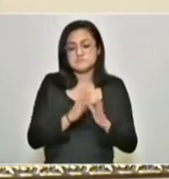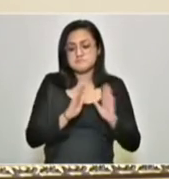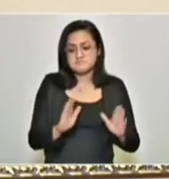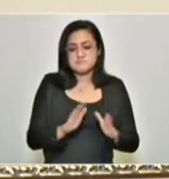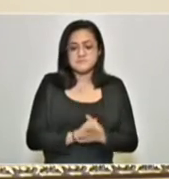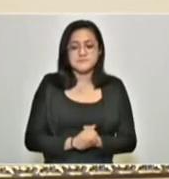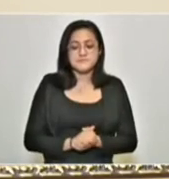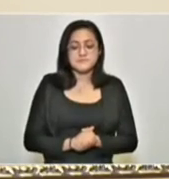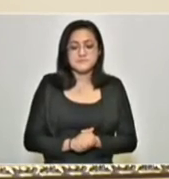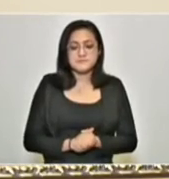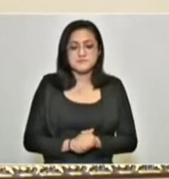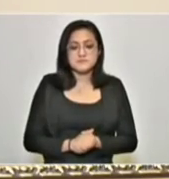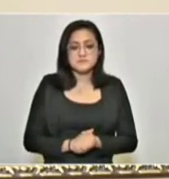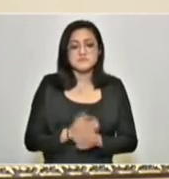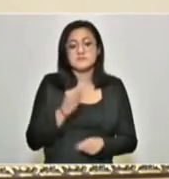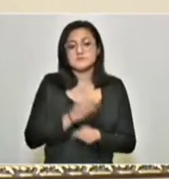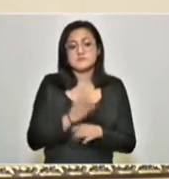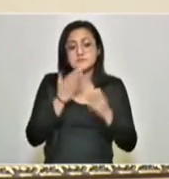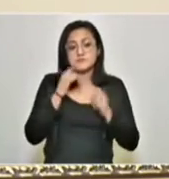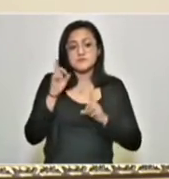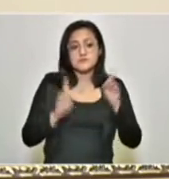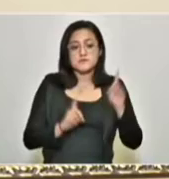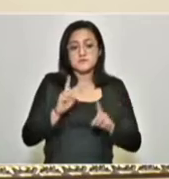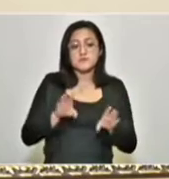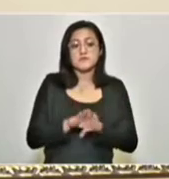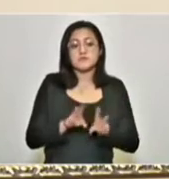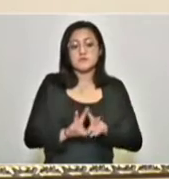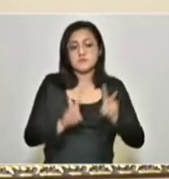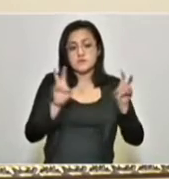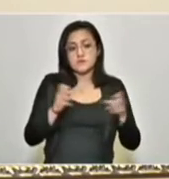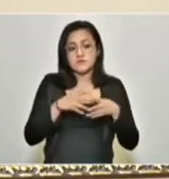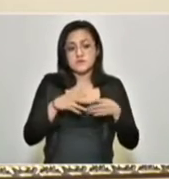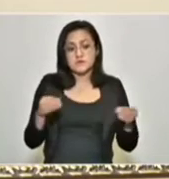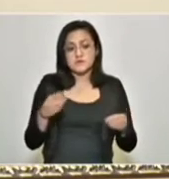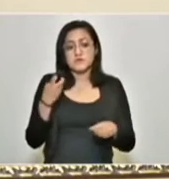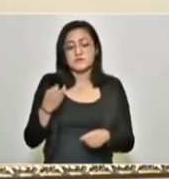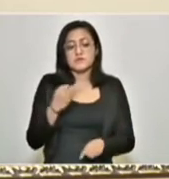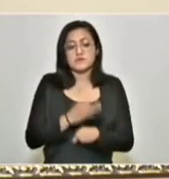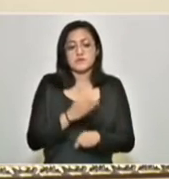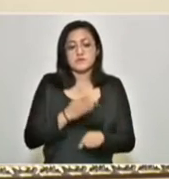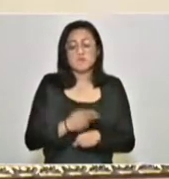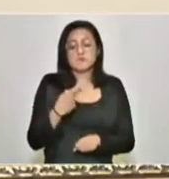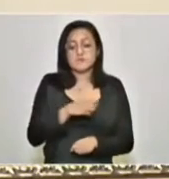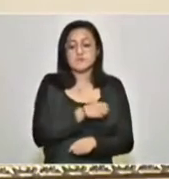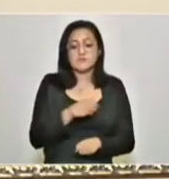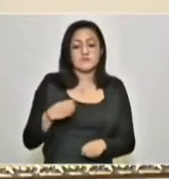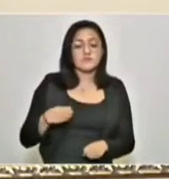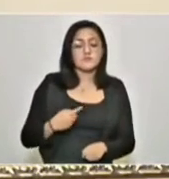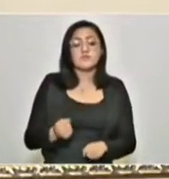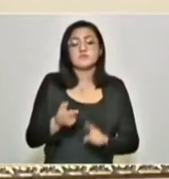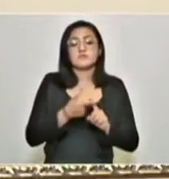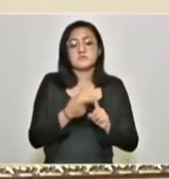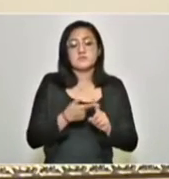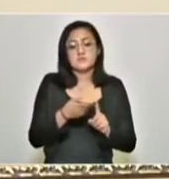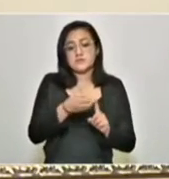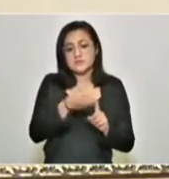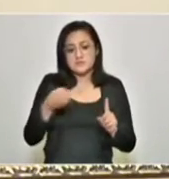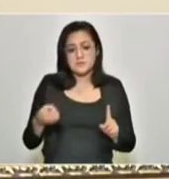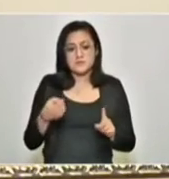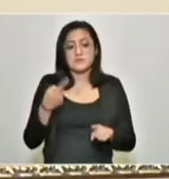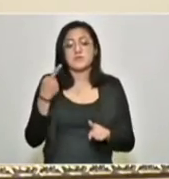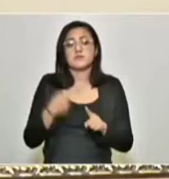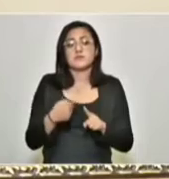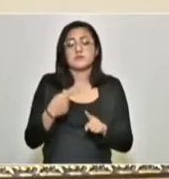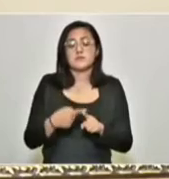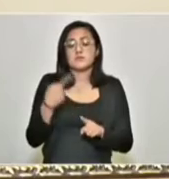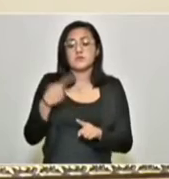la presentamos y sin duda el tema de desaparecidos es una obligación de primer orden